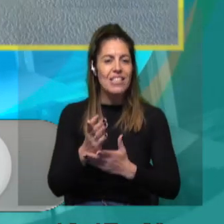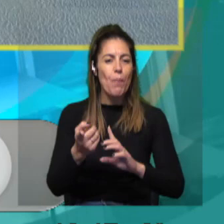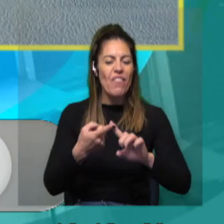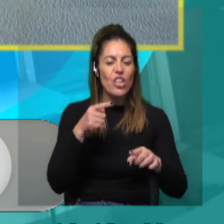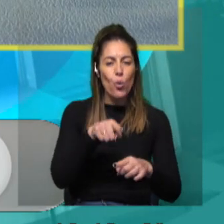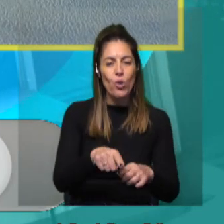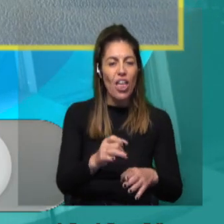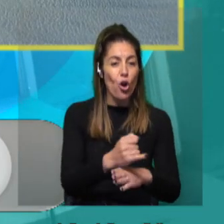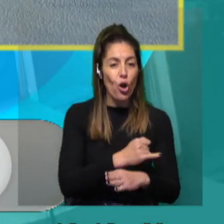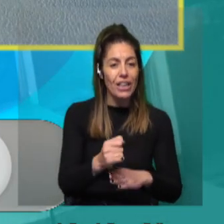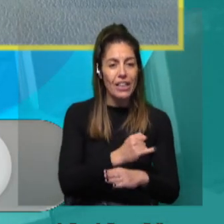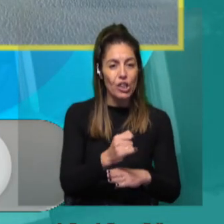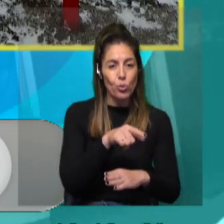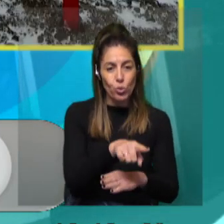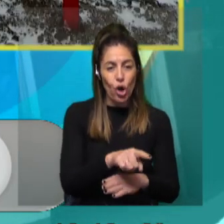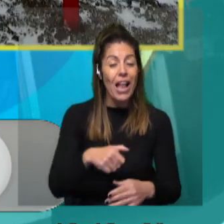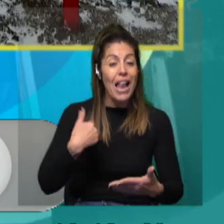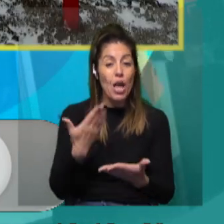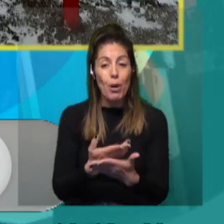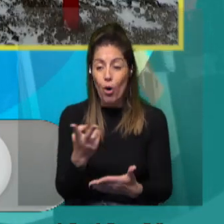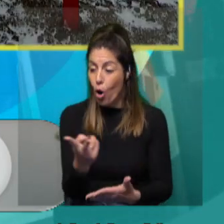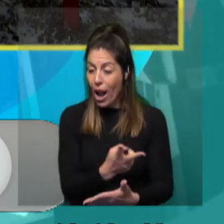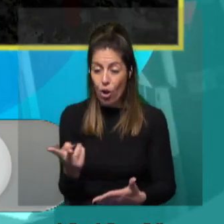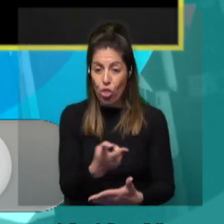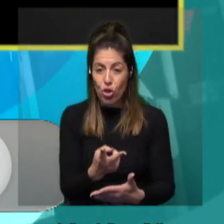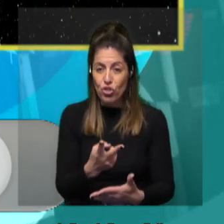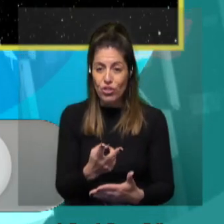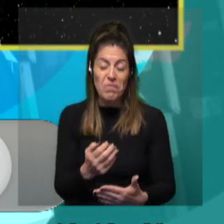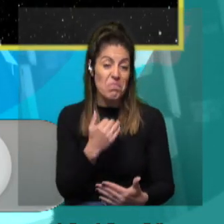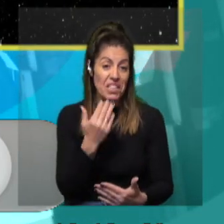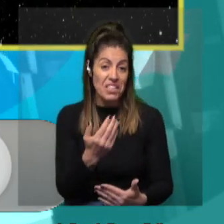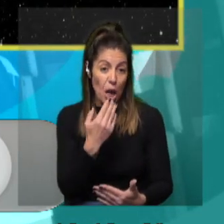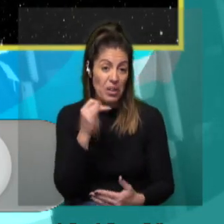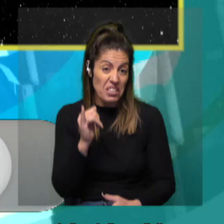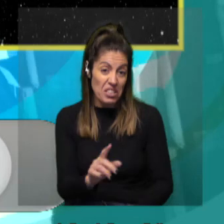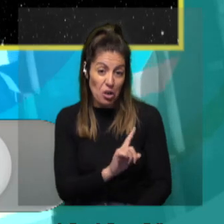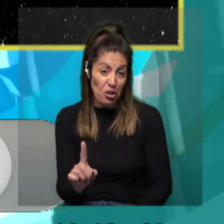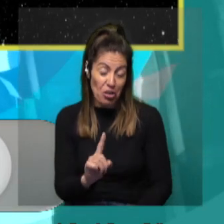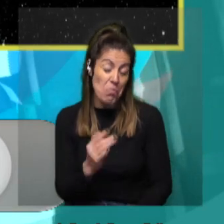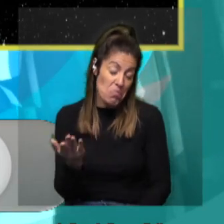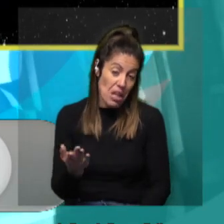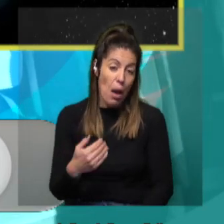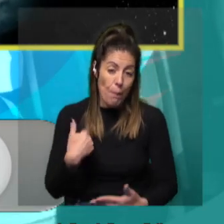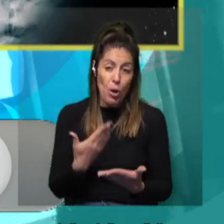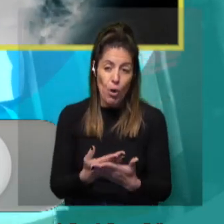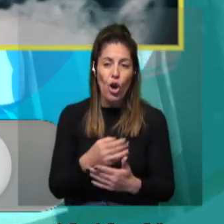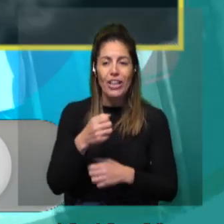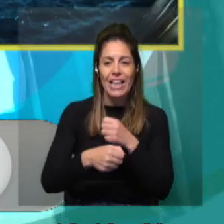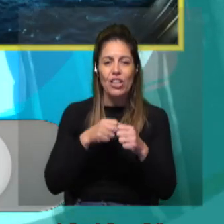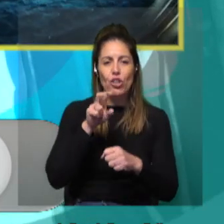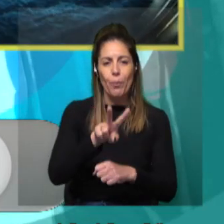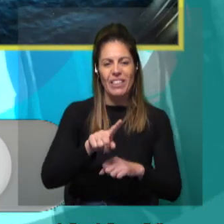apoyo brutal siempre. Bueno, y le propongo a las dos partes simultáneamente, sin saber si iba a tener un sí de los dos, en el 2019, esto